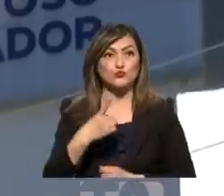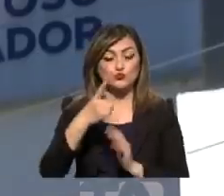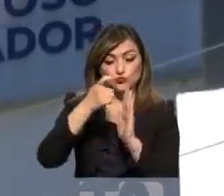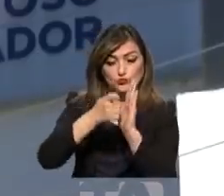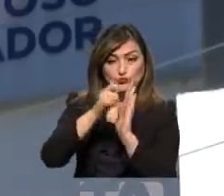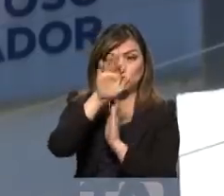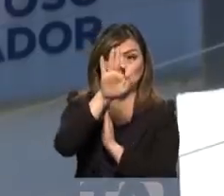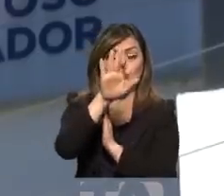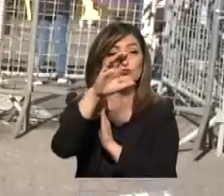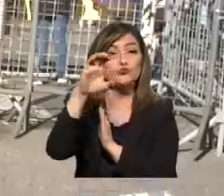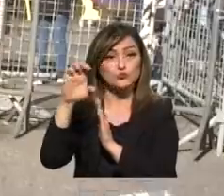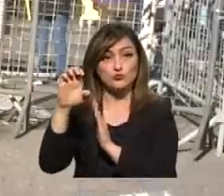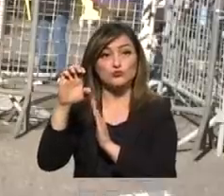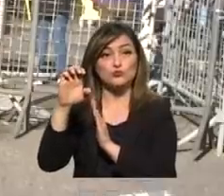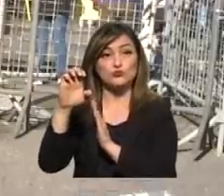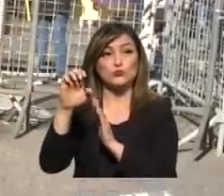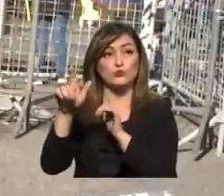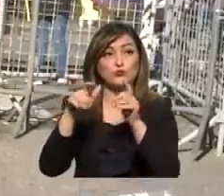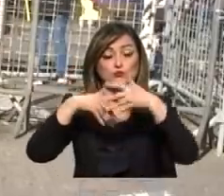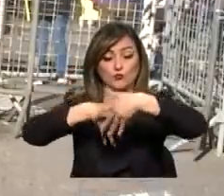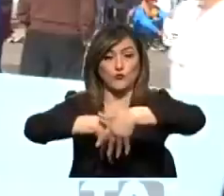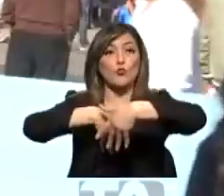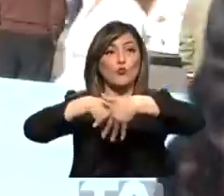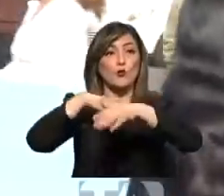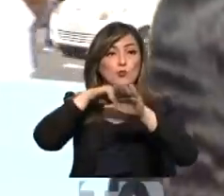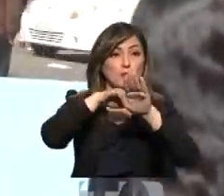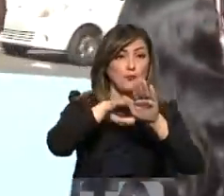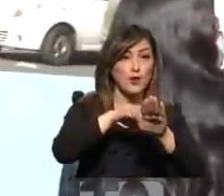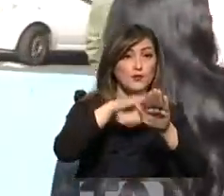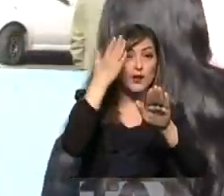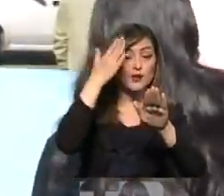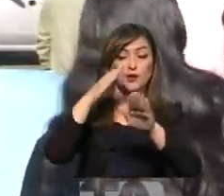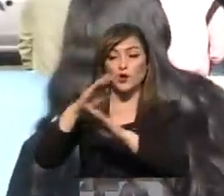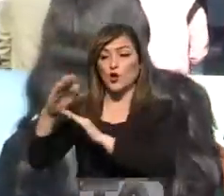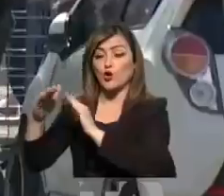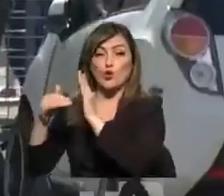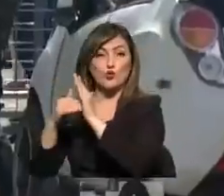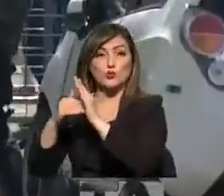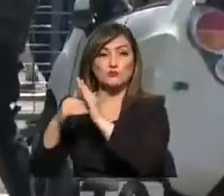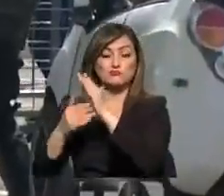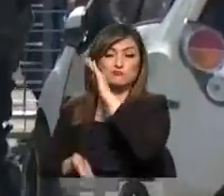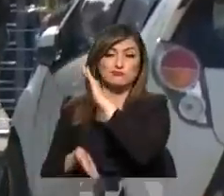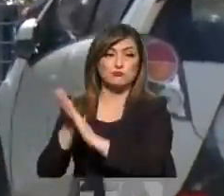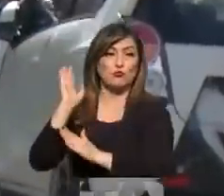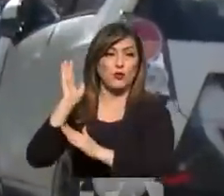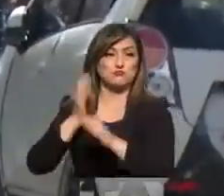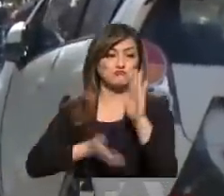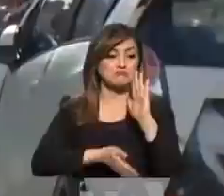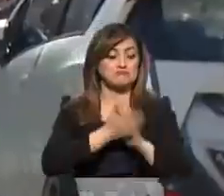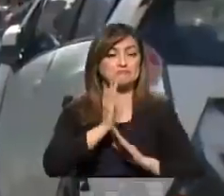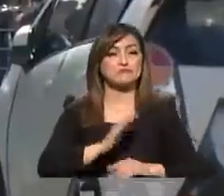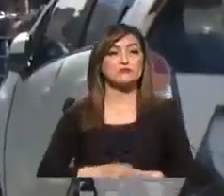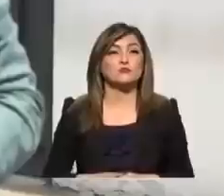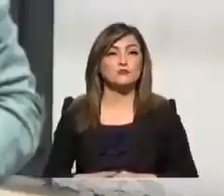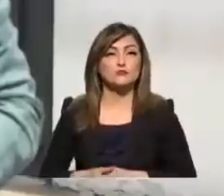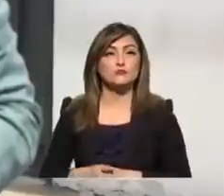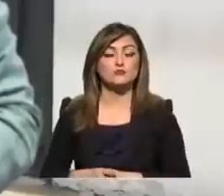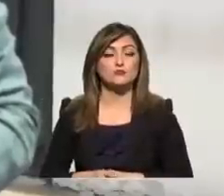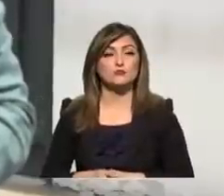Tribunal Contencioso Electoral, los manifestantes a favor y en contra del alcalde se retiraron de los exteriores del